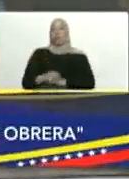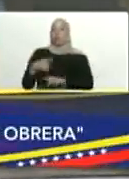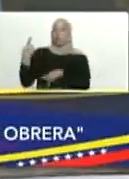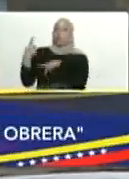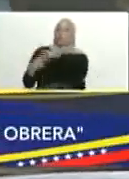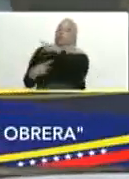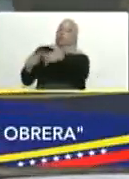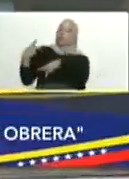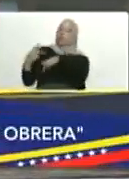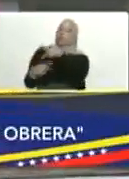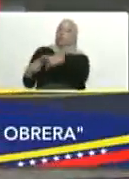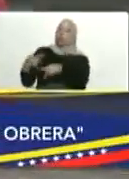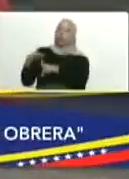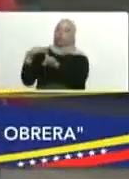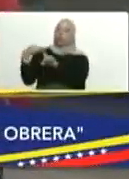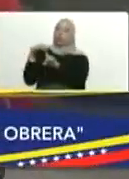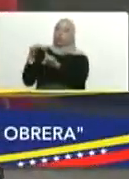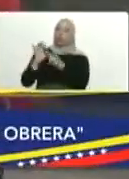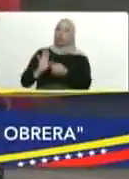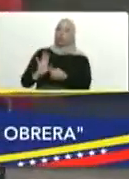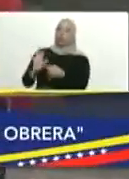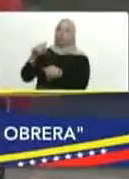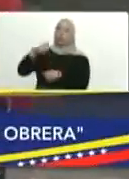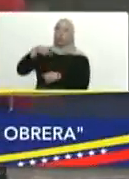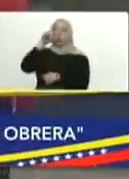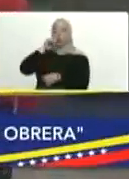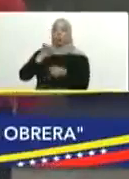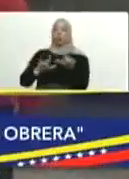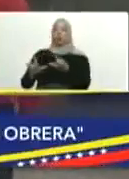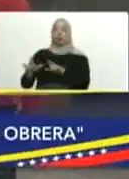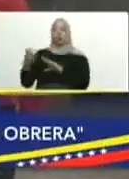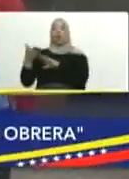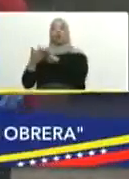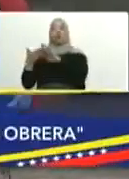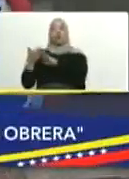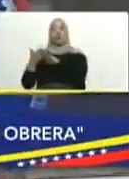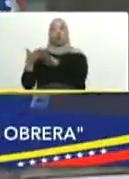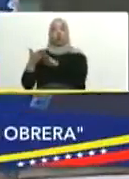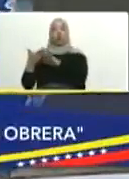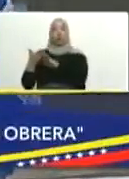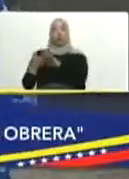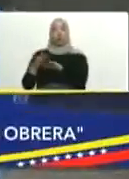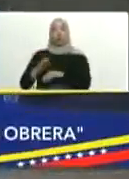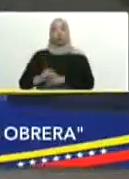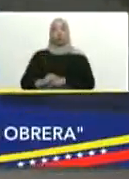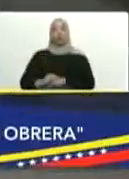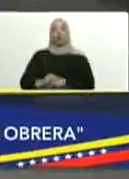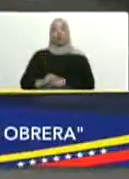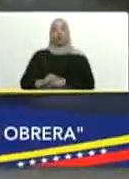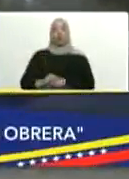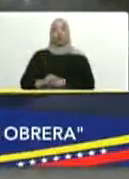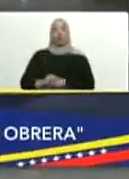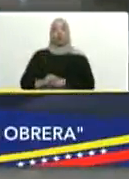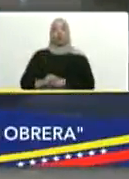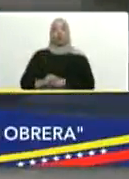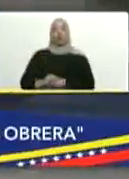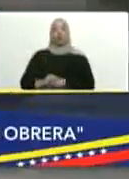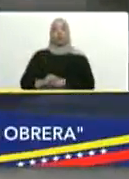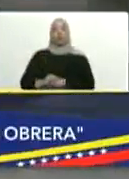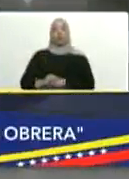productiva pues situación que no se nos presente estamos correcto aquí tenemos Entonces los cables verdad aquí tenemos